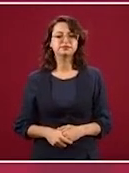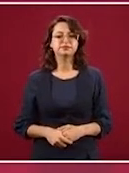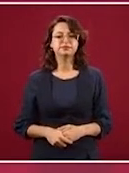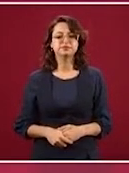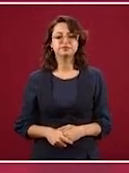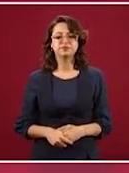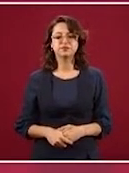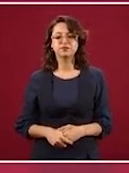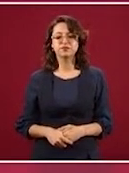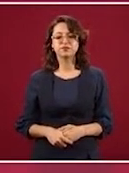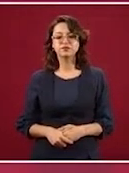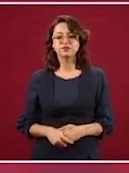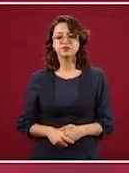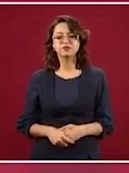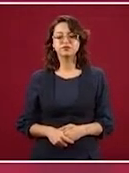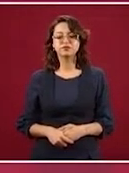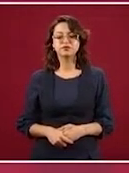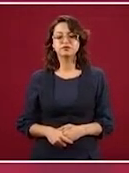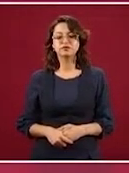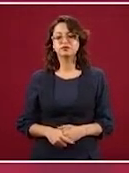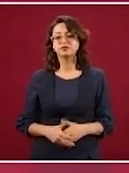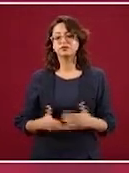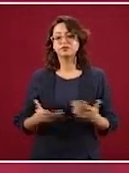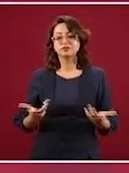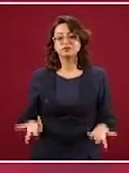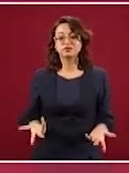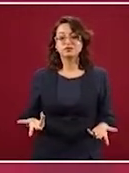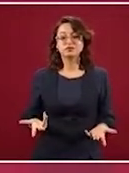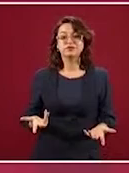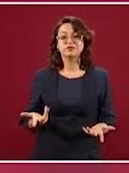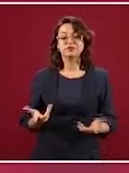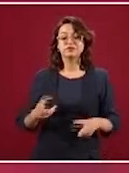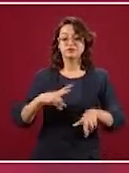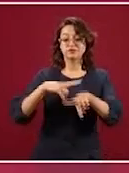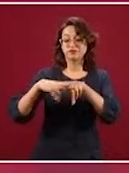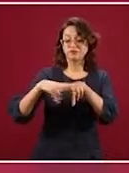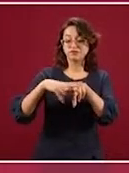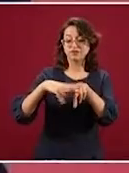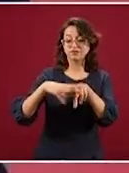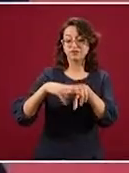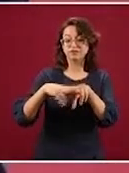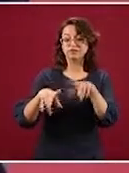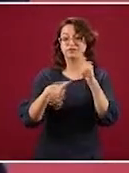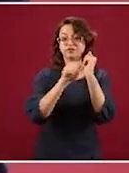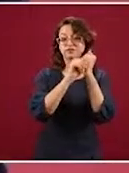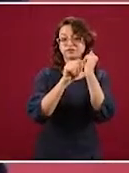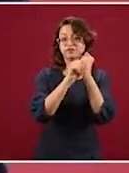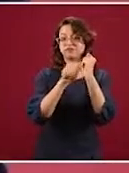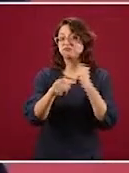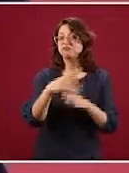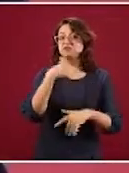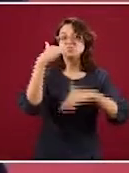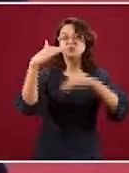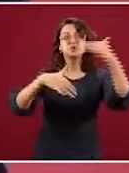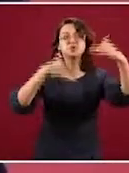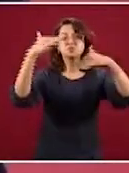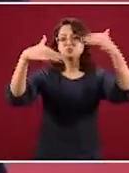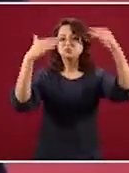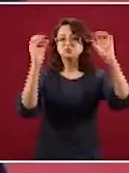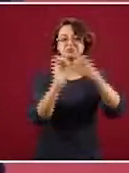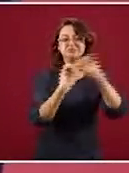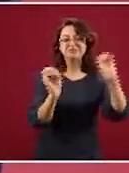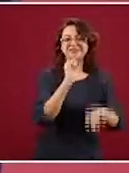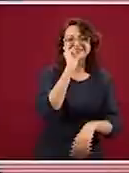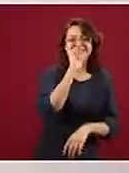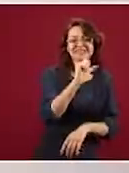Porque no es lo mismo el transporte en ferrocarril, que no contamina como